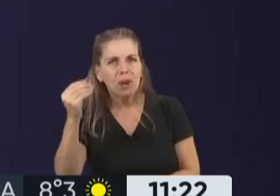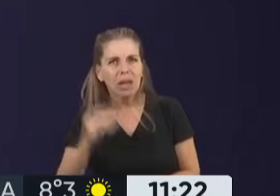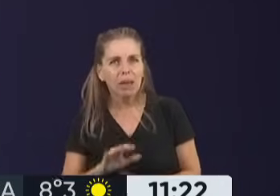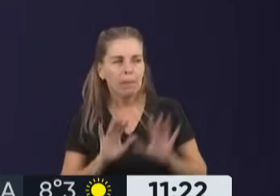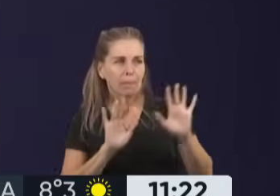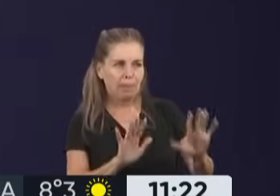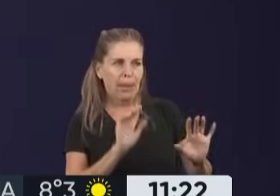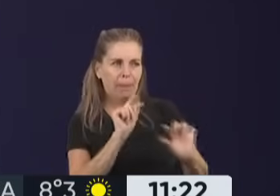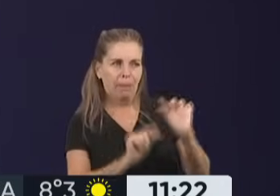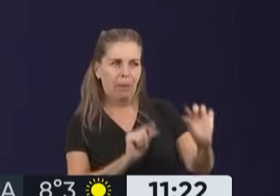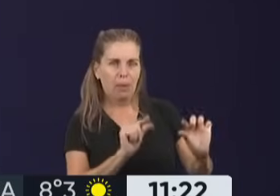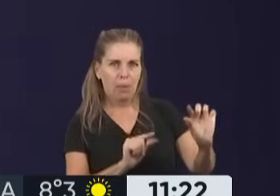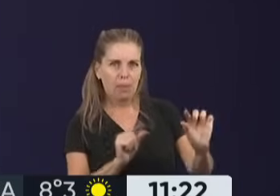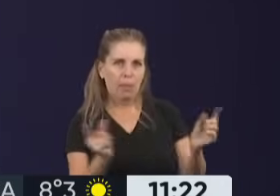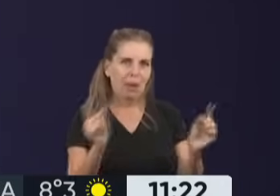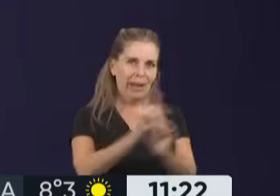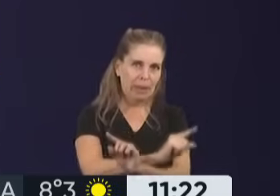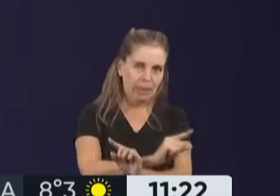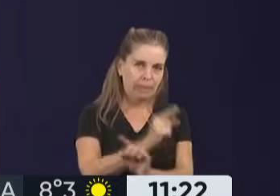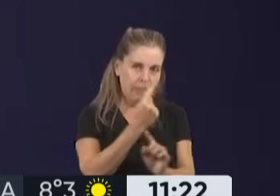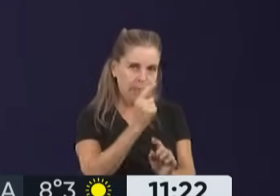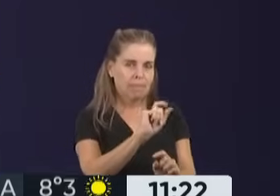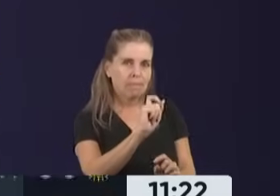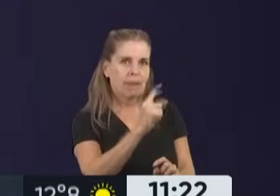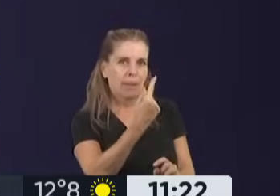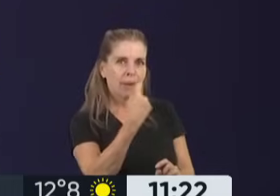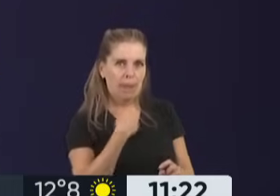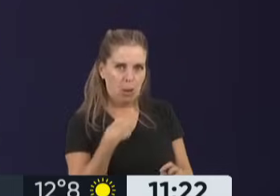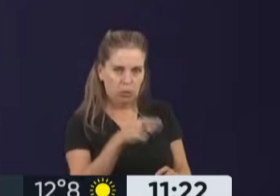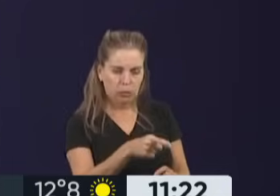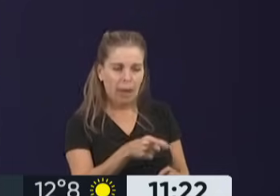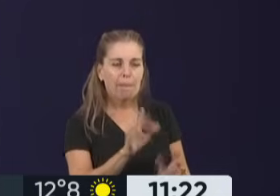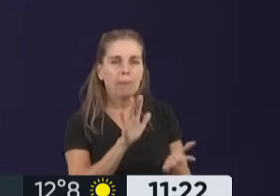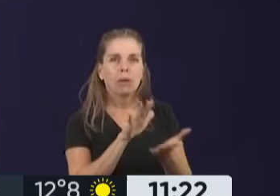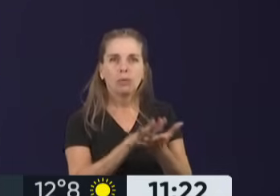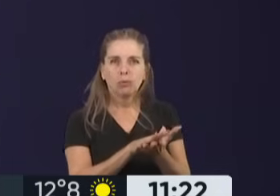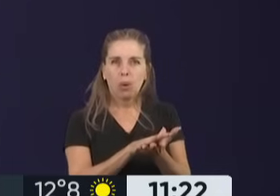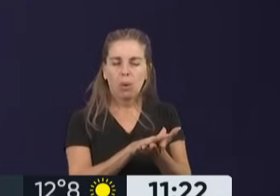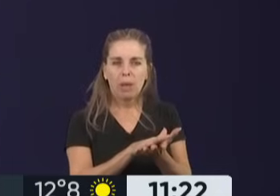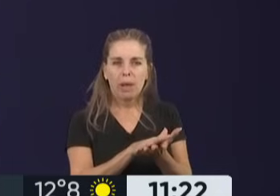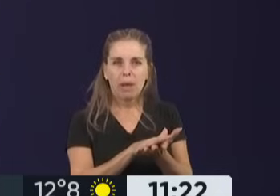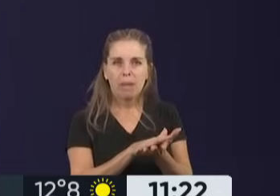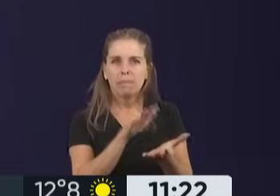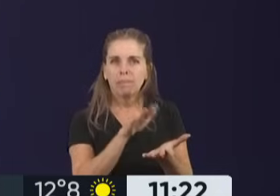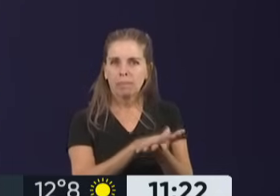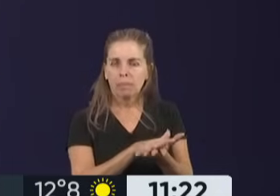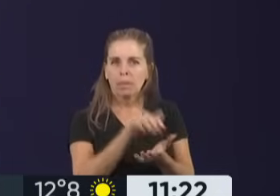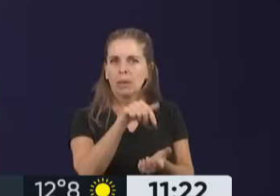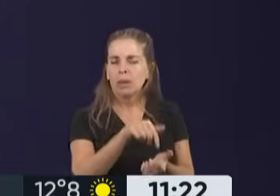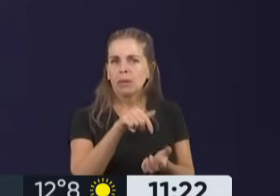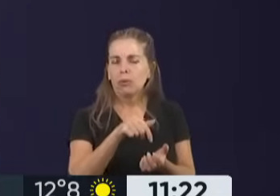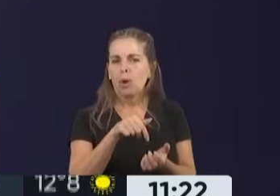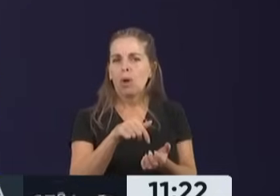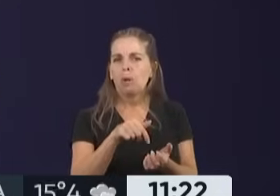a ver, voy por el principio de la pregunta. Con respecto a esto fue un